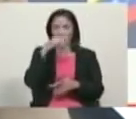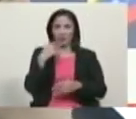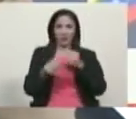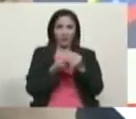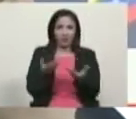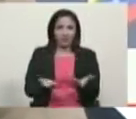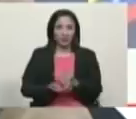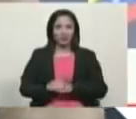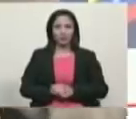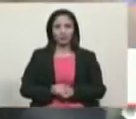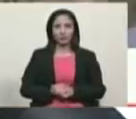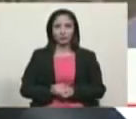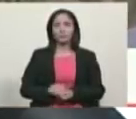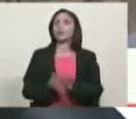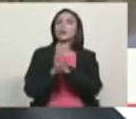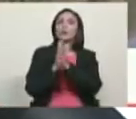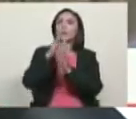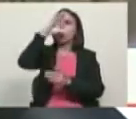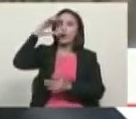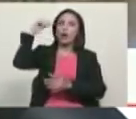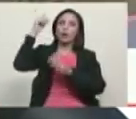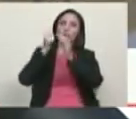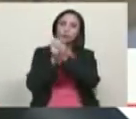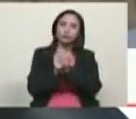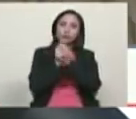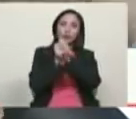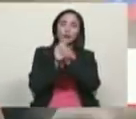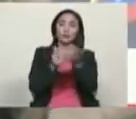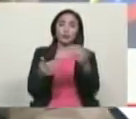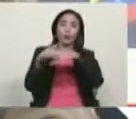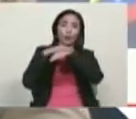hacen. Les pedimos a Dios que los